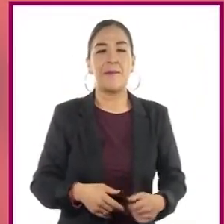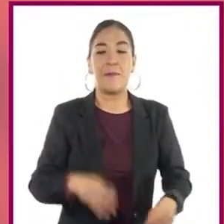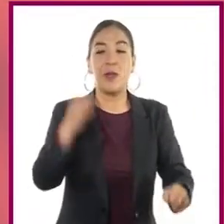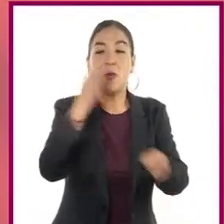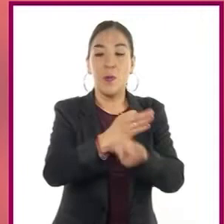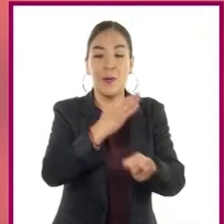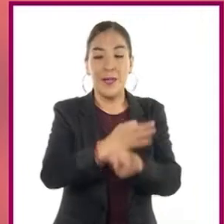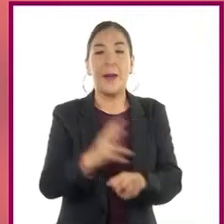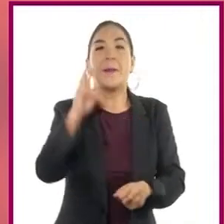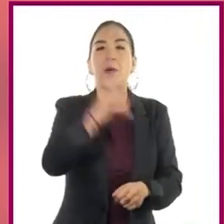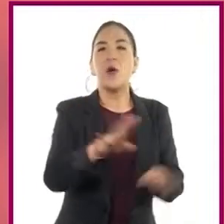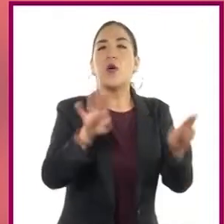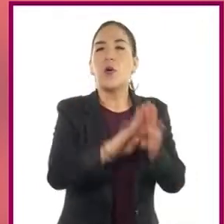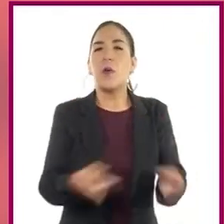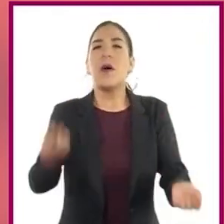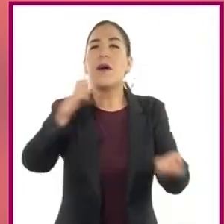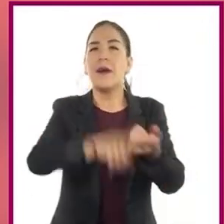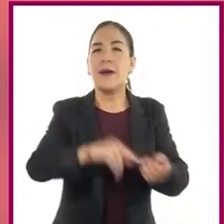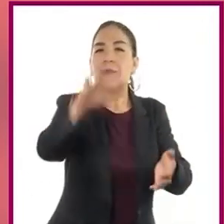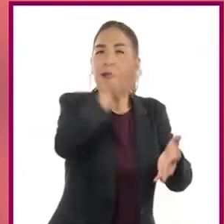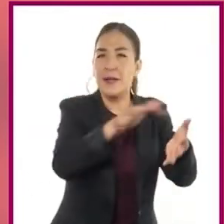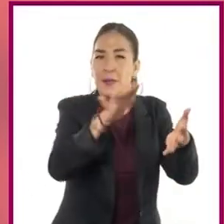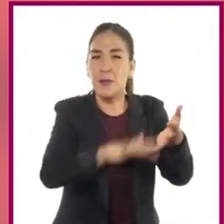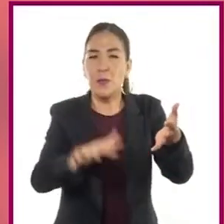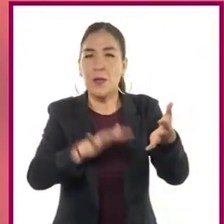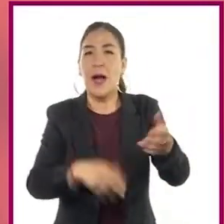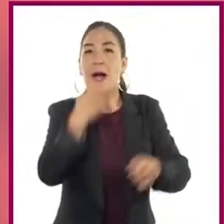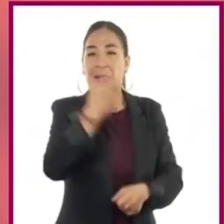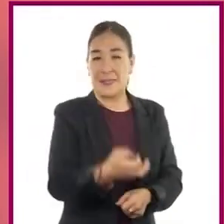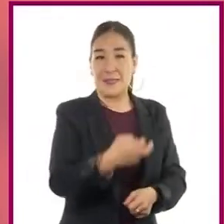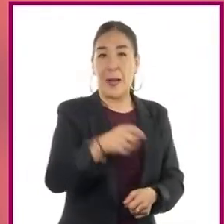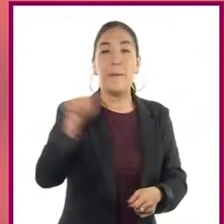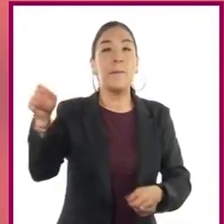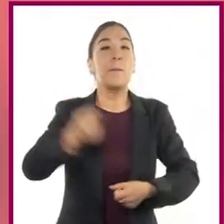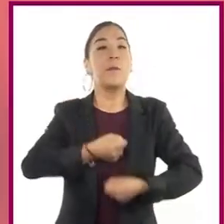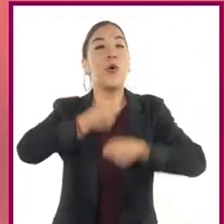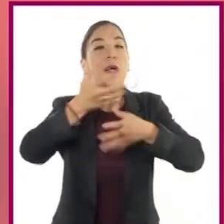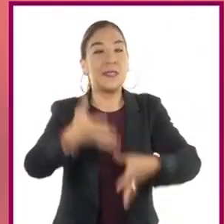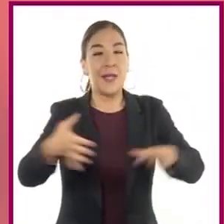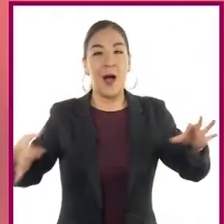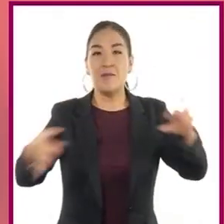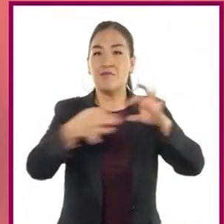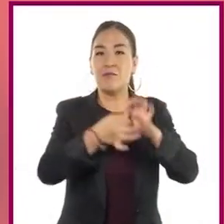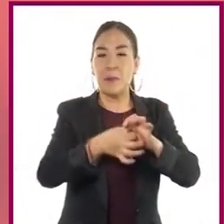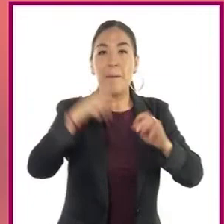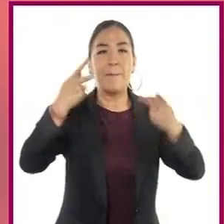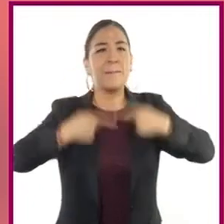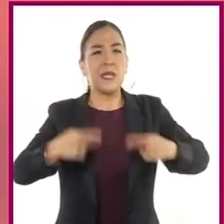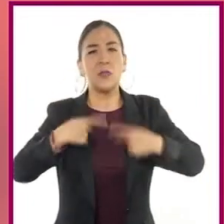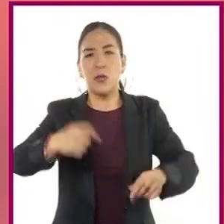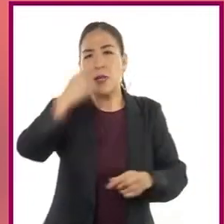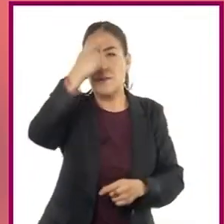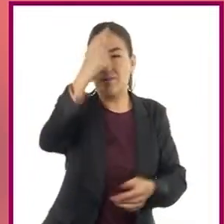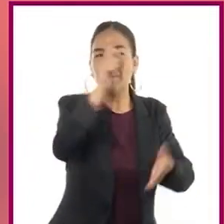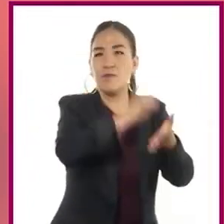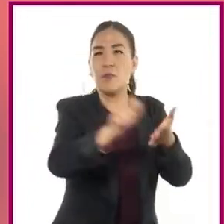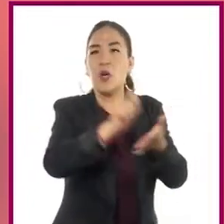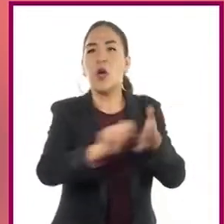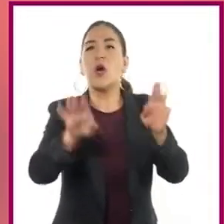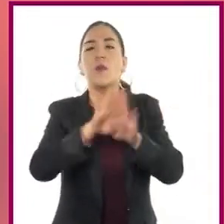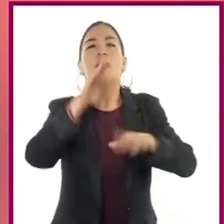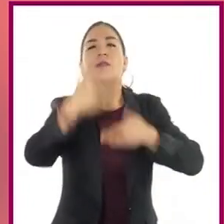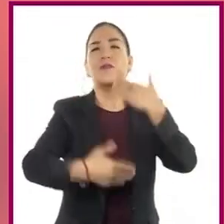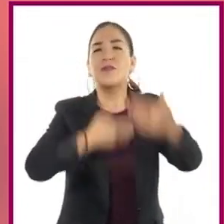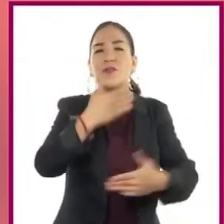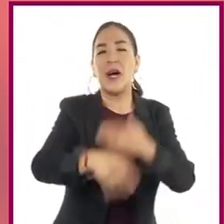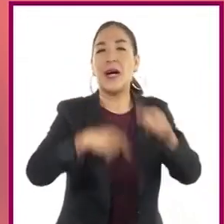Exploremos cómo a través de la literatura, específicamente de la poesía, los escritores han traspasado más allá de